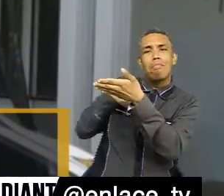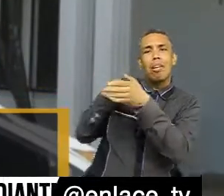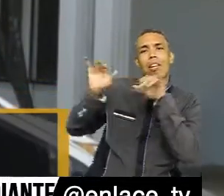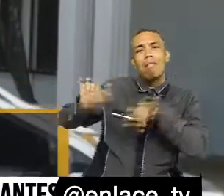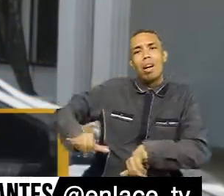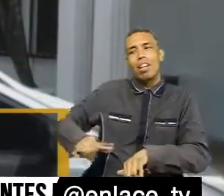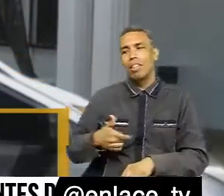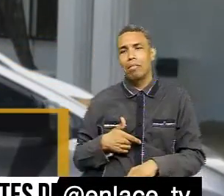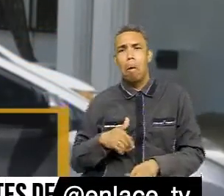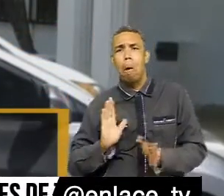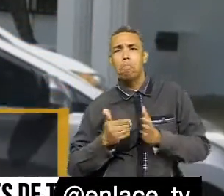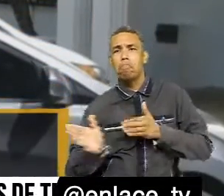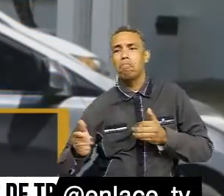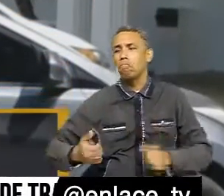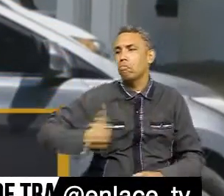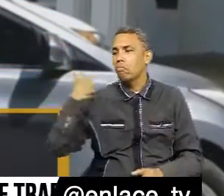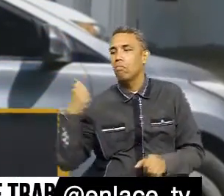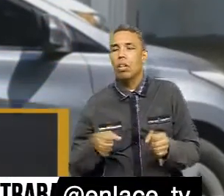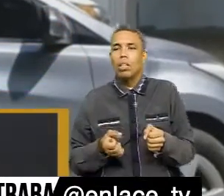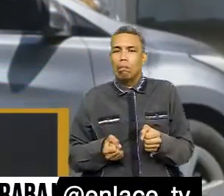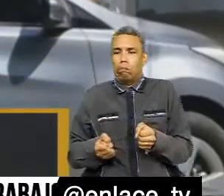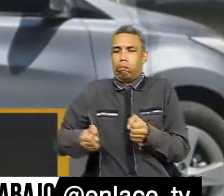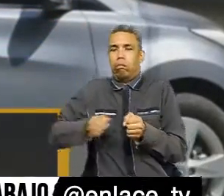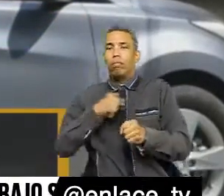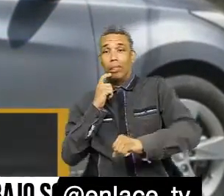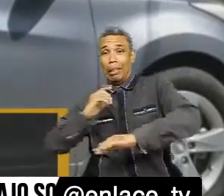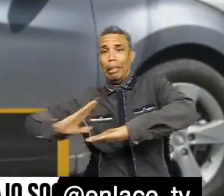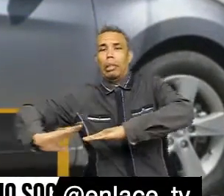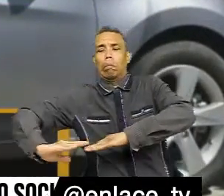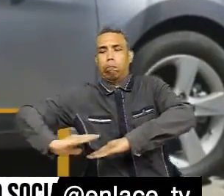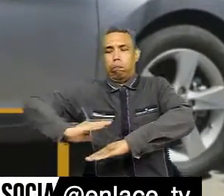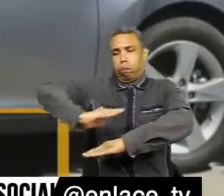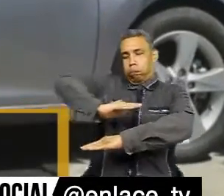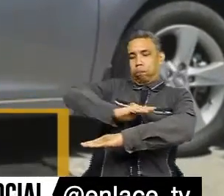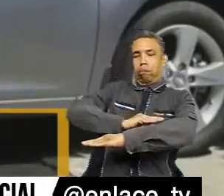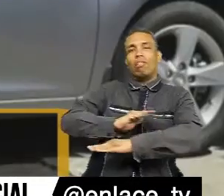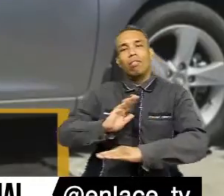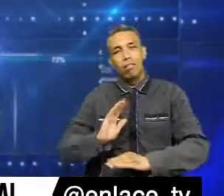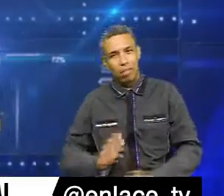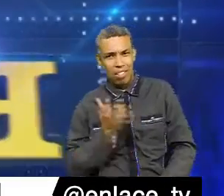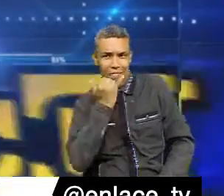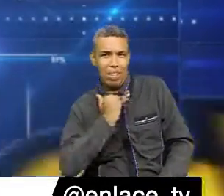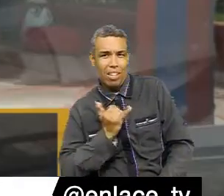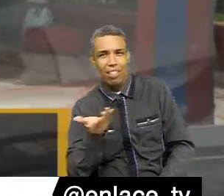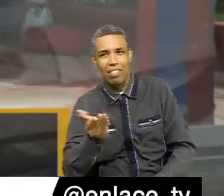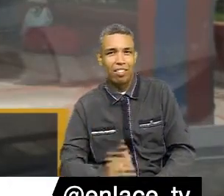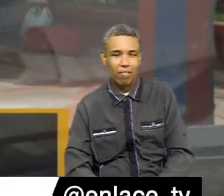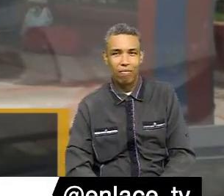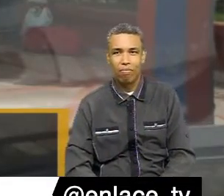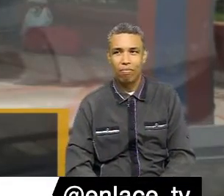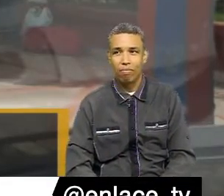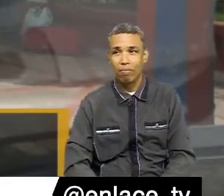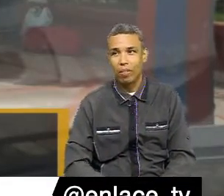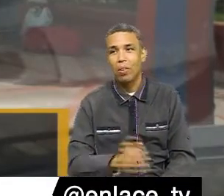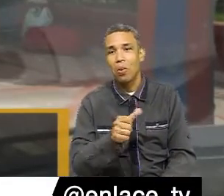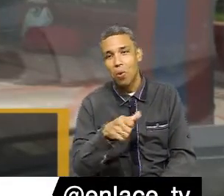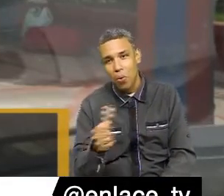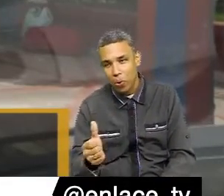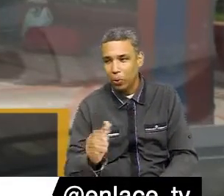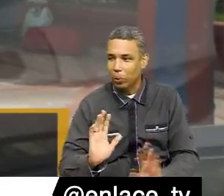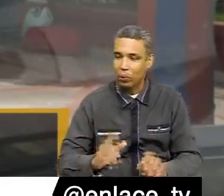prohibido parquear. Sin embargo, el conductor de este vehículo no le importó y allí lo parqueó. Un tercer ciudadano envió